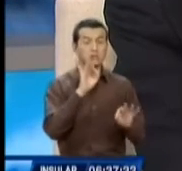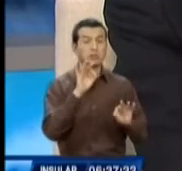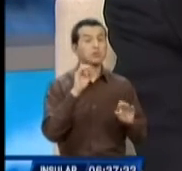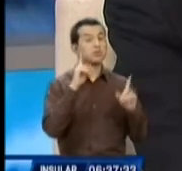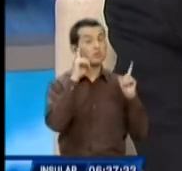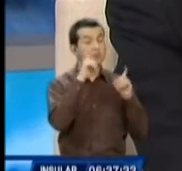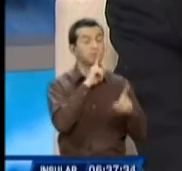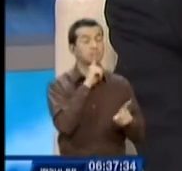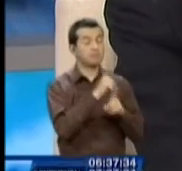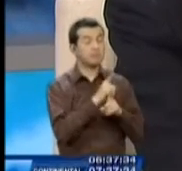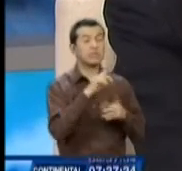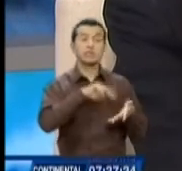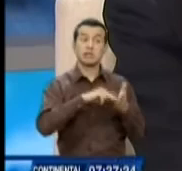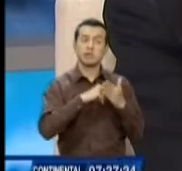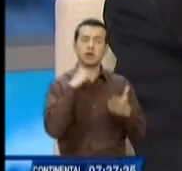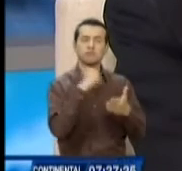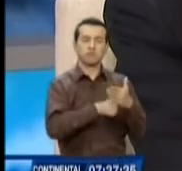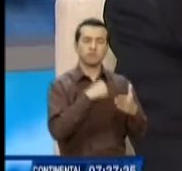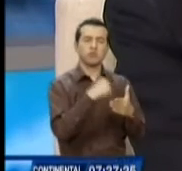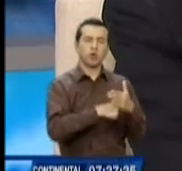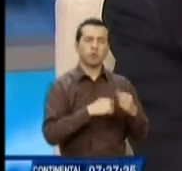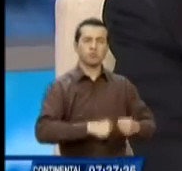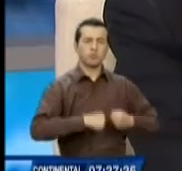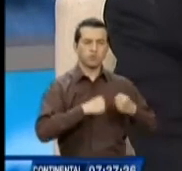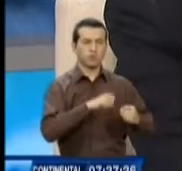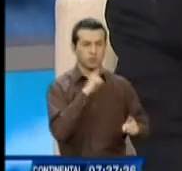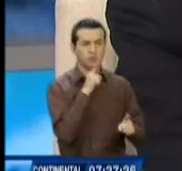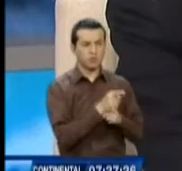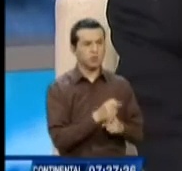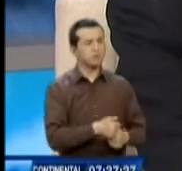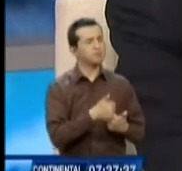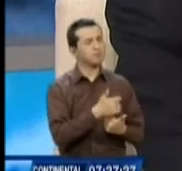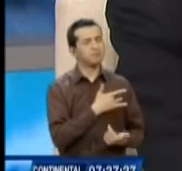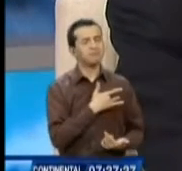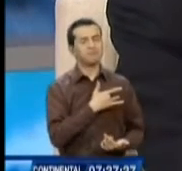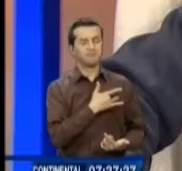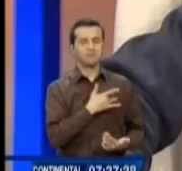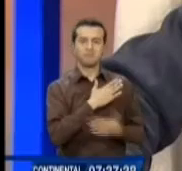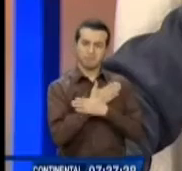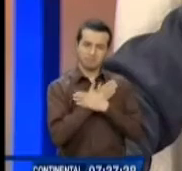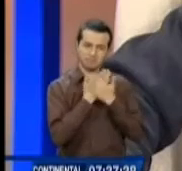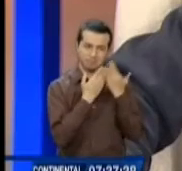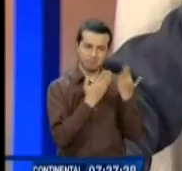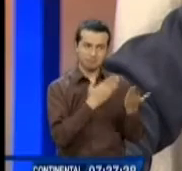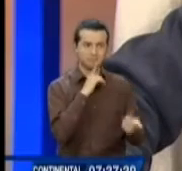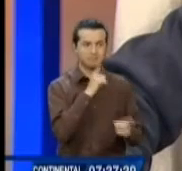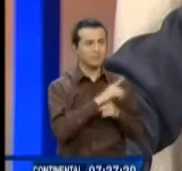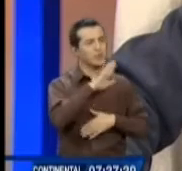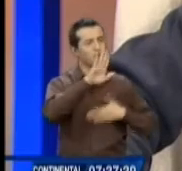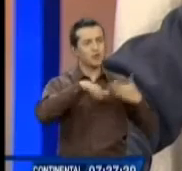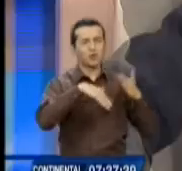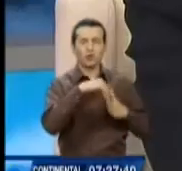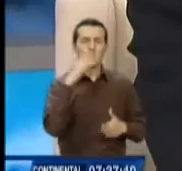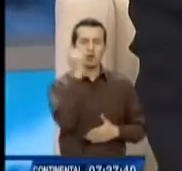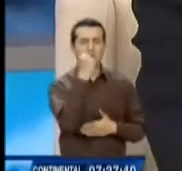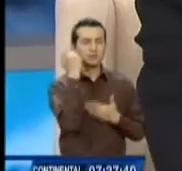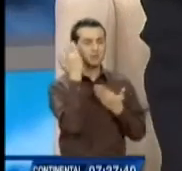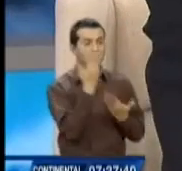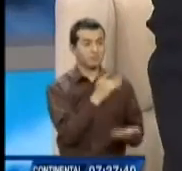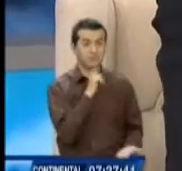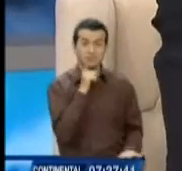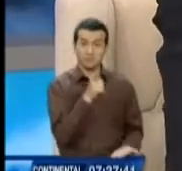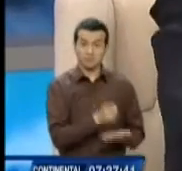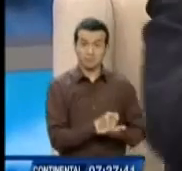requiere perseverancia. Mucha perseverancia y también mucha pasión. Sí, te felicito y todo el éxito del mundo, porque